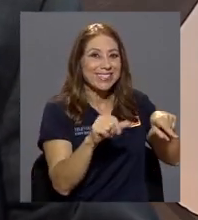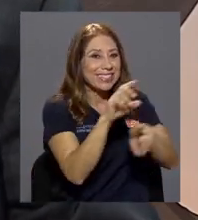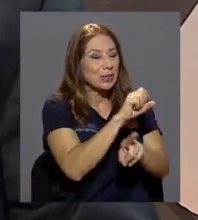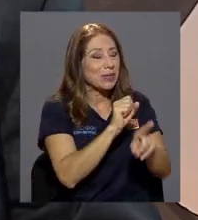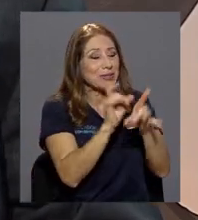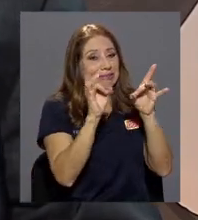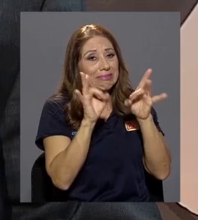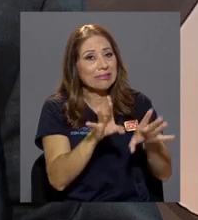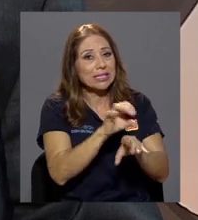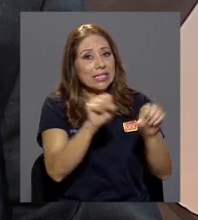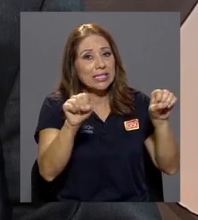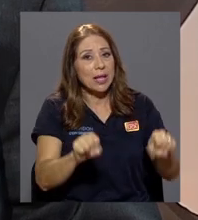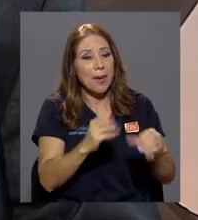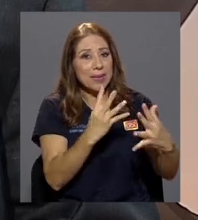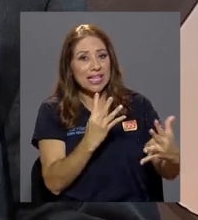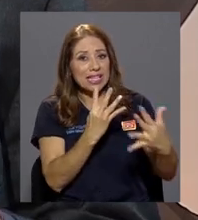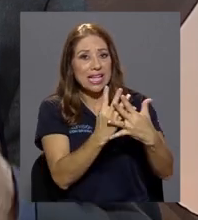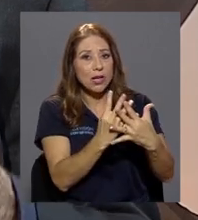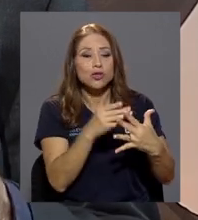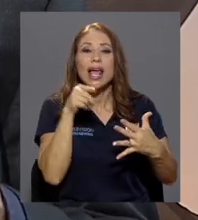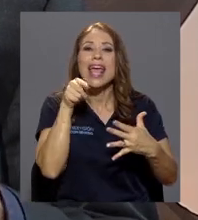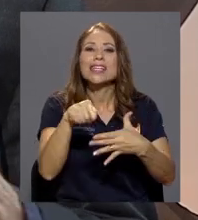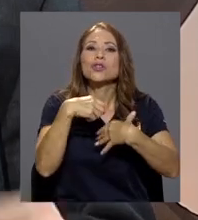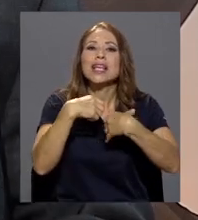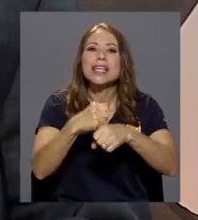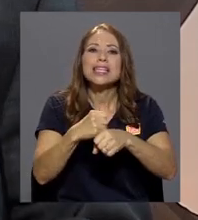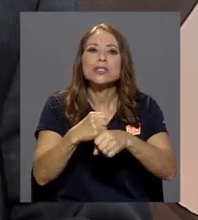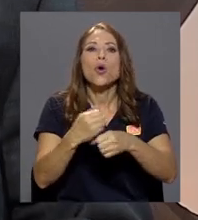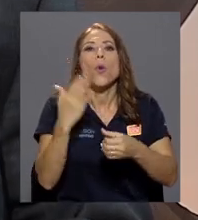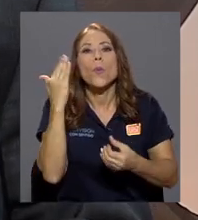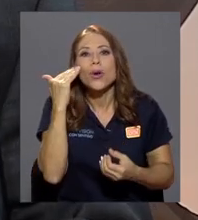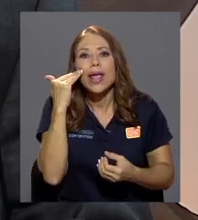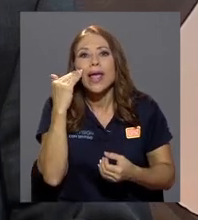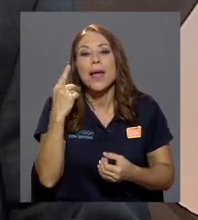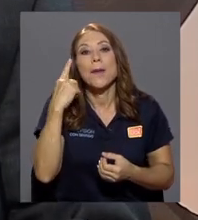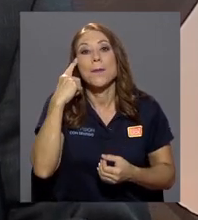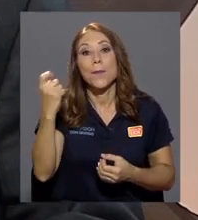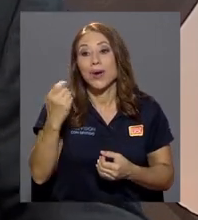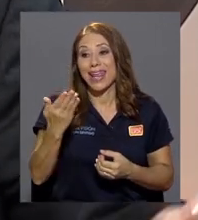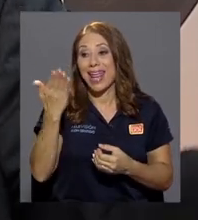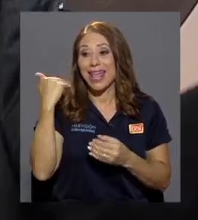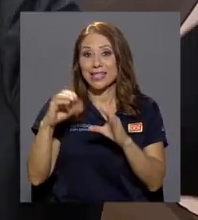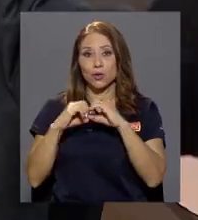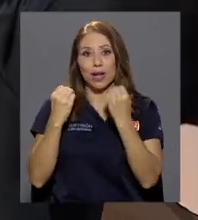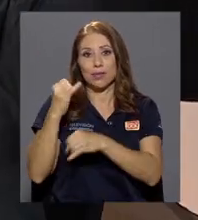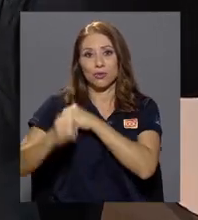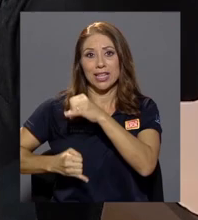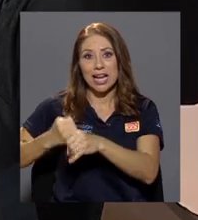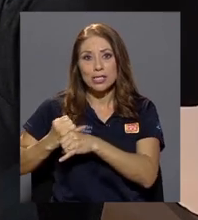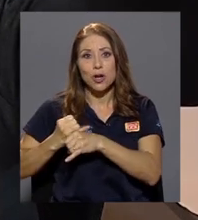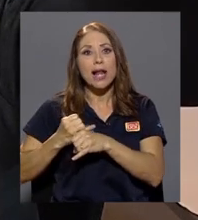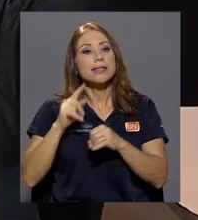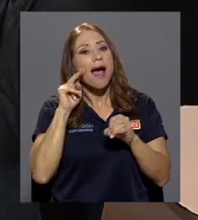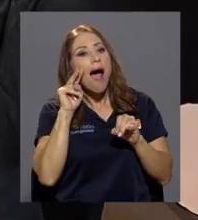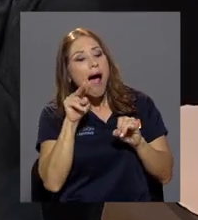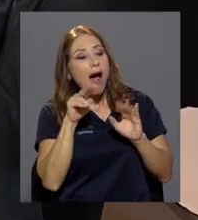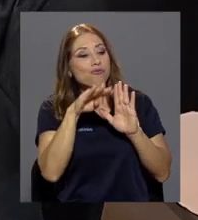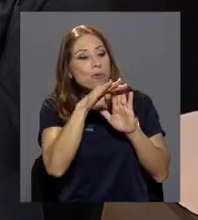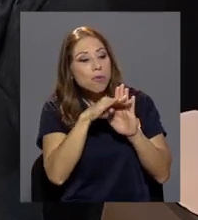digamos de los sistemas penitenciarios y eso se hizo por aplicación precisamente de las recomendaciones internacionales